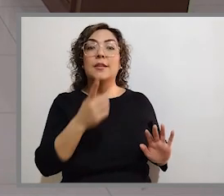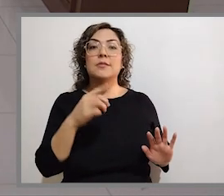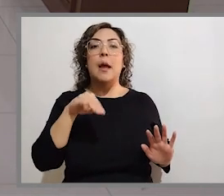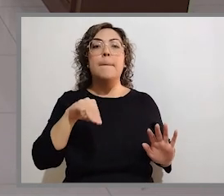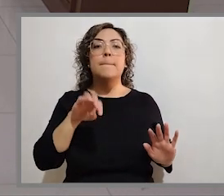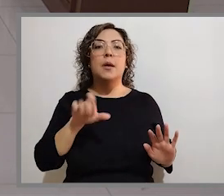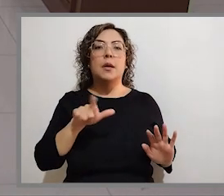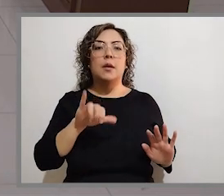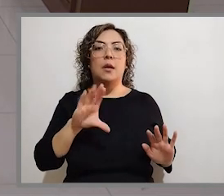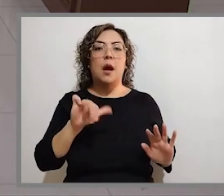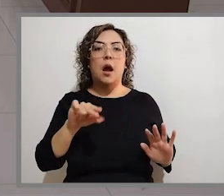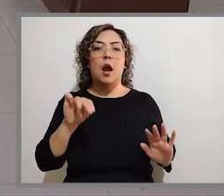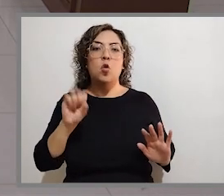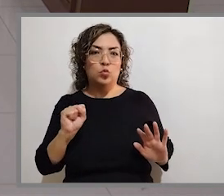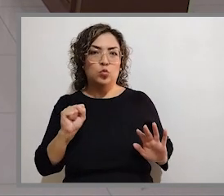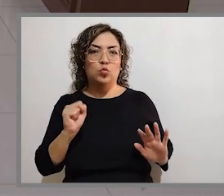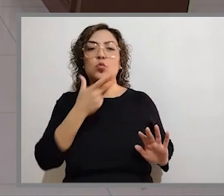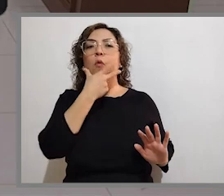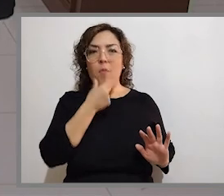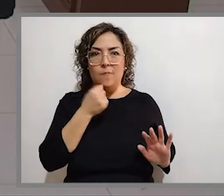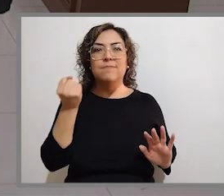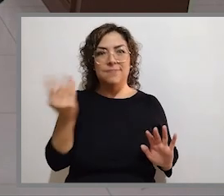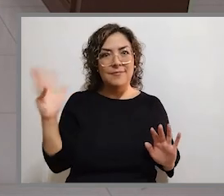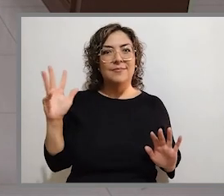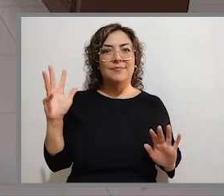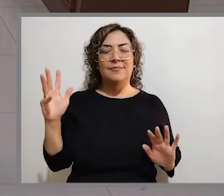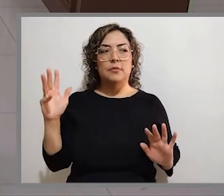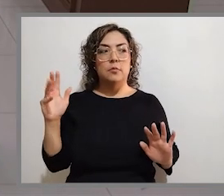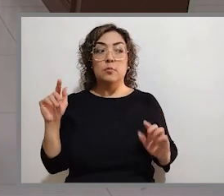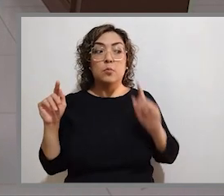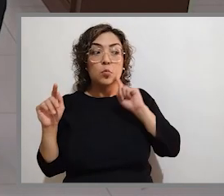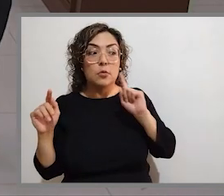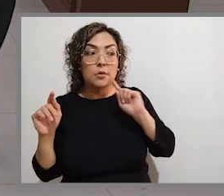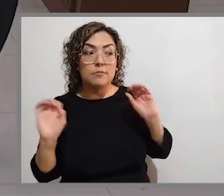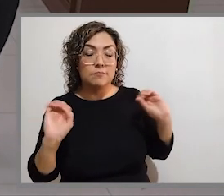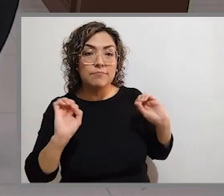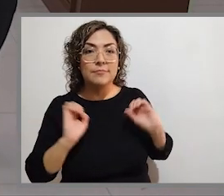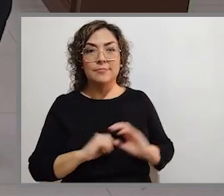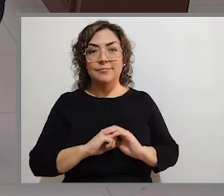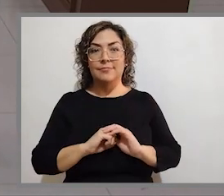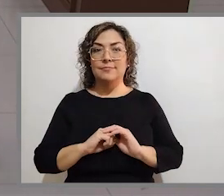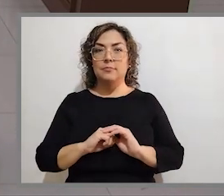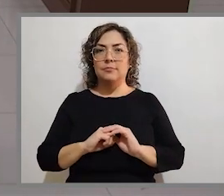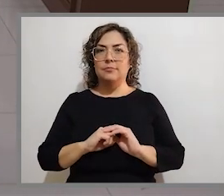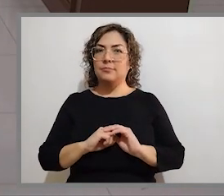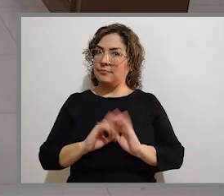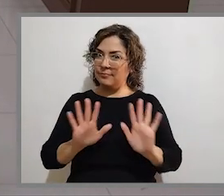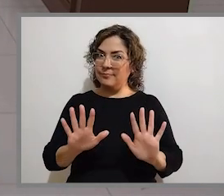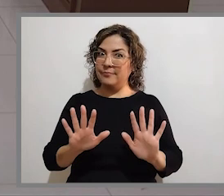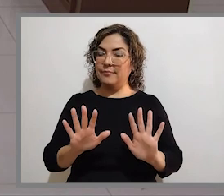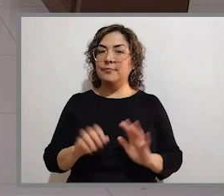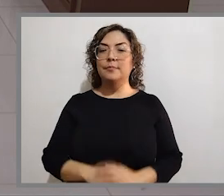ciudadanos, está en masculino. Y eso hizo que cuando supuestamente en el